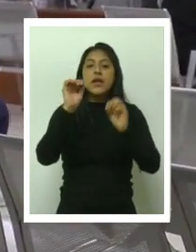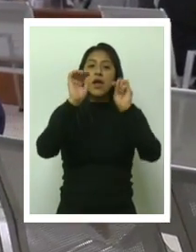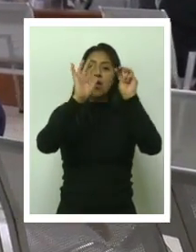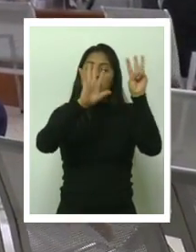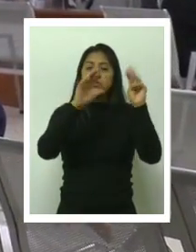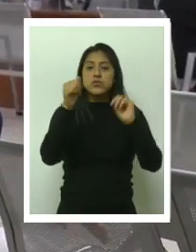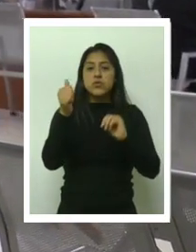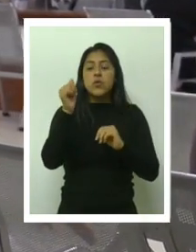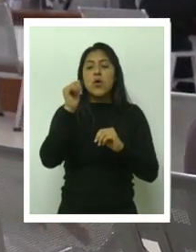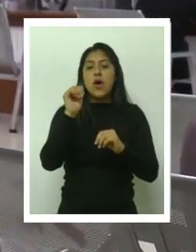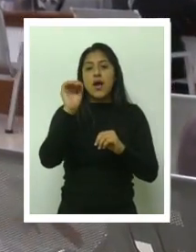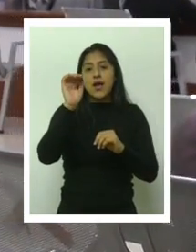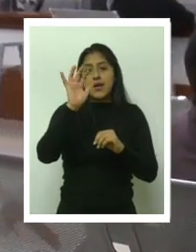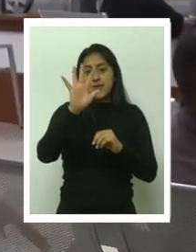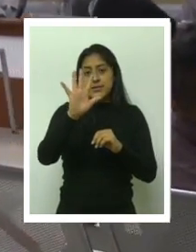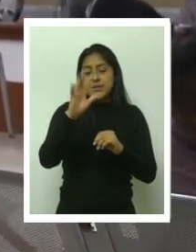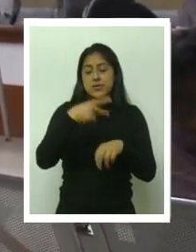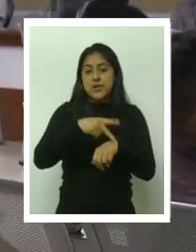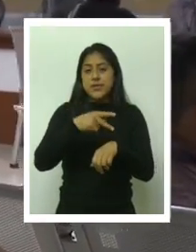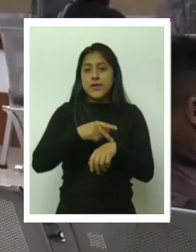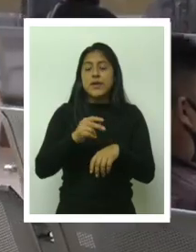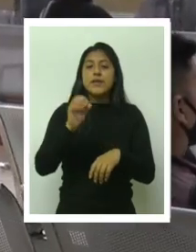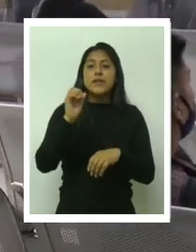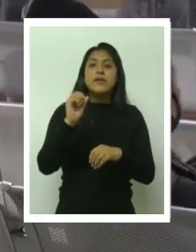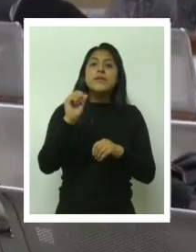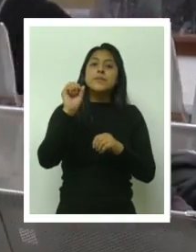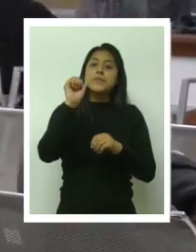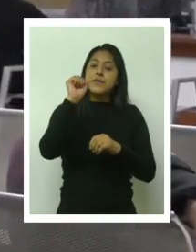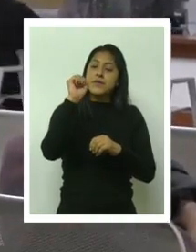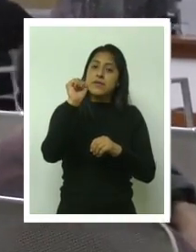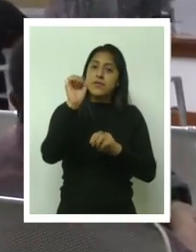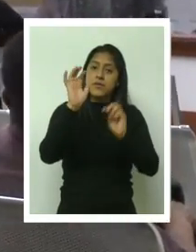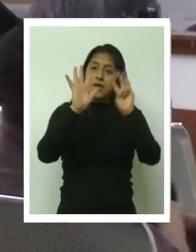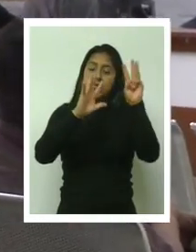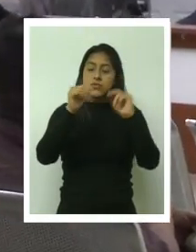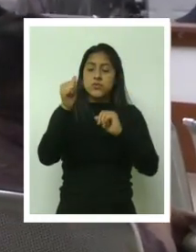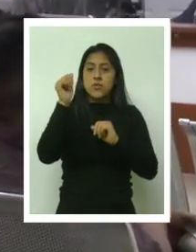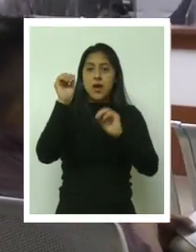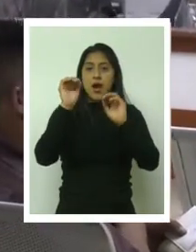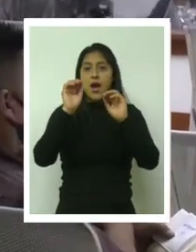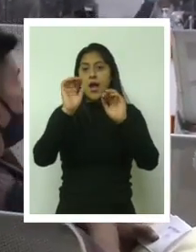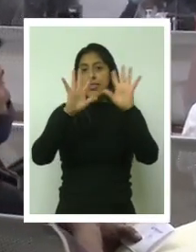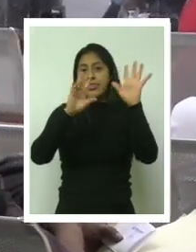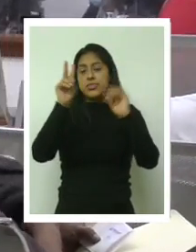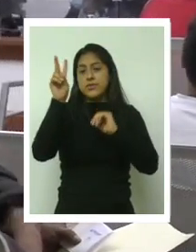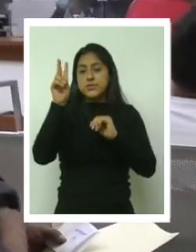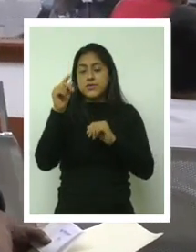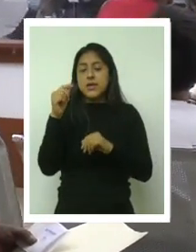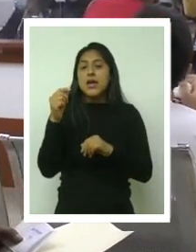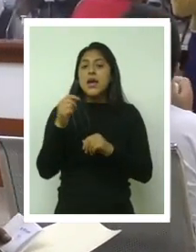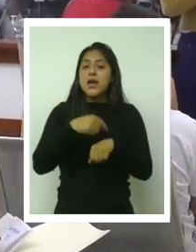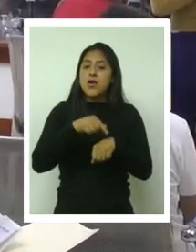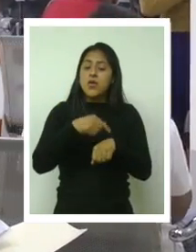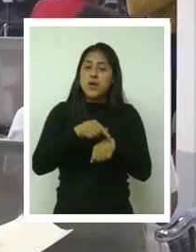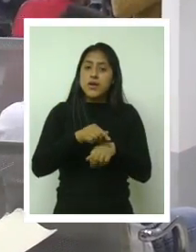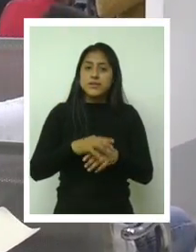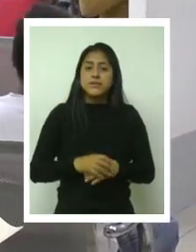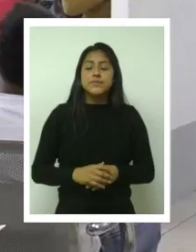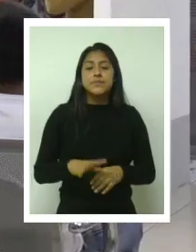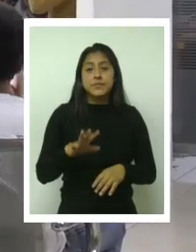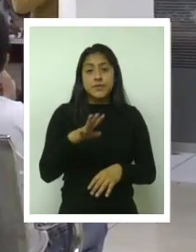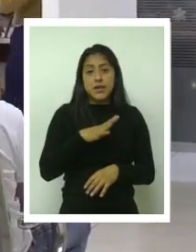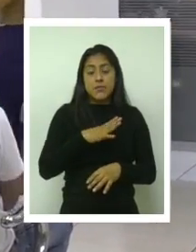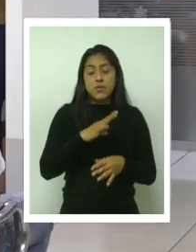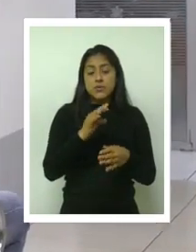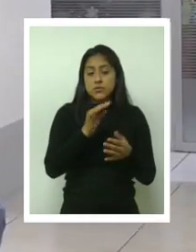a 17 horas, el sábado de 8 a 12 horas. En el caso de las oficinas a nivel nacional, el horario es de lunes a viernes de 8 a